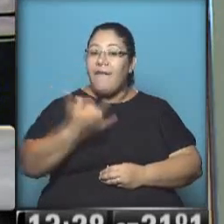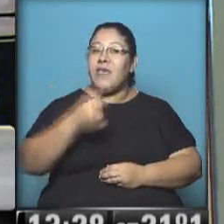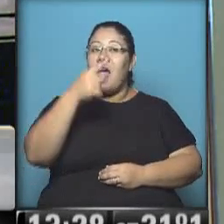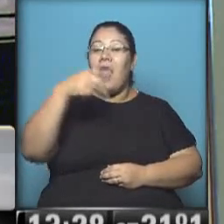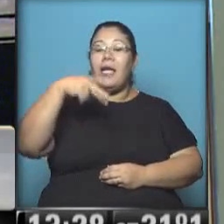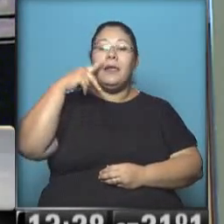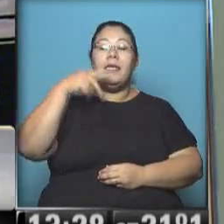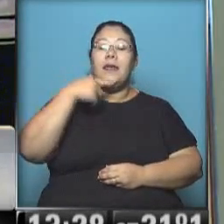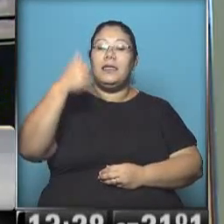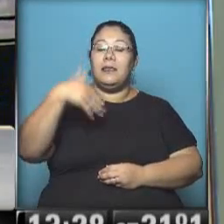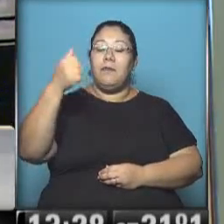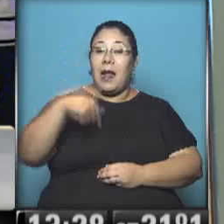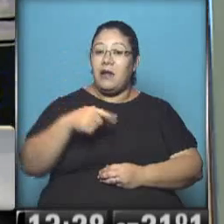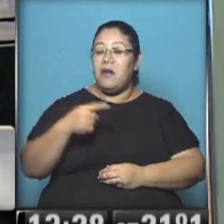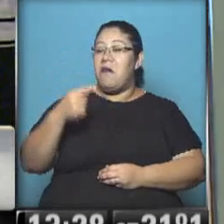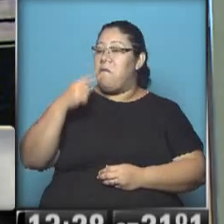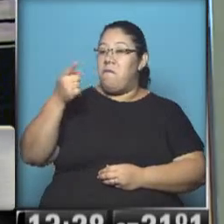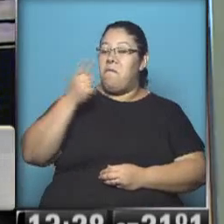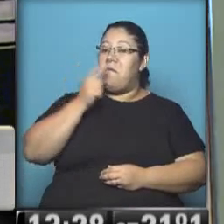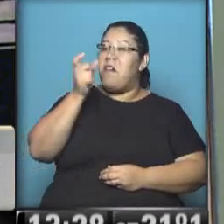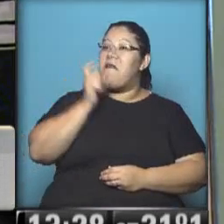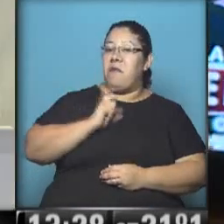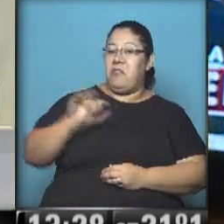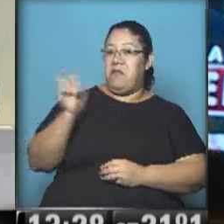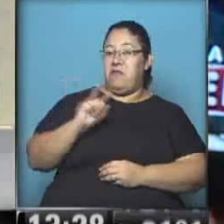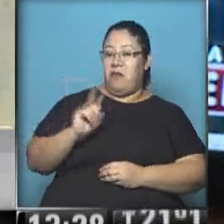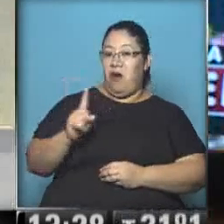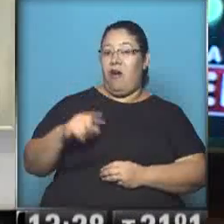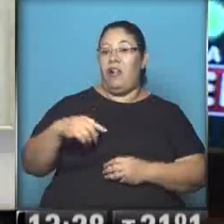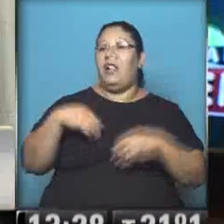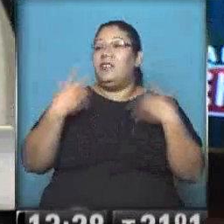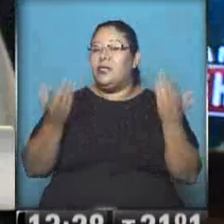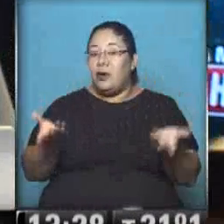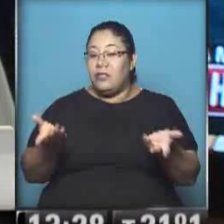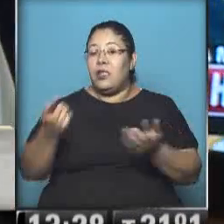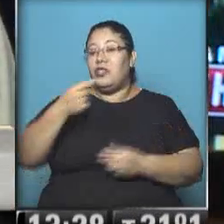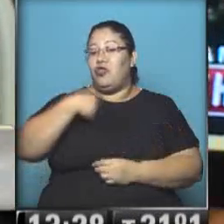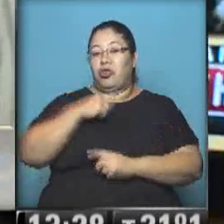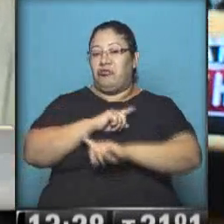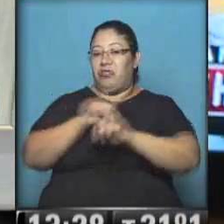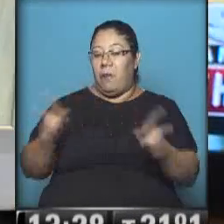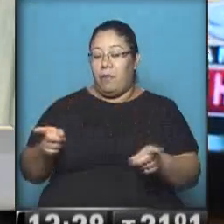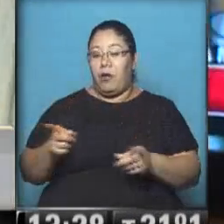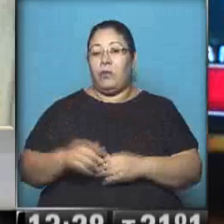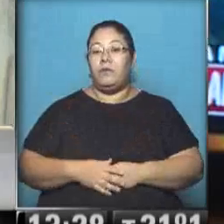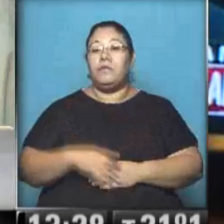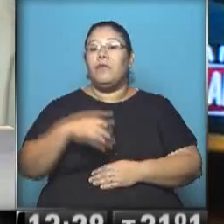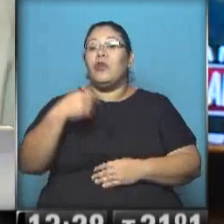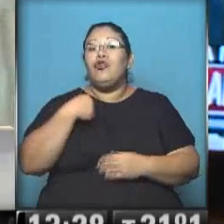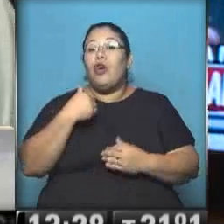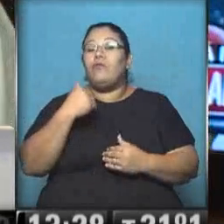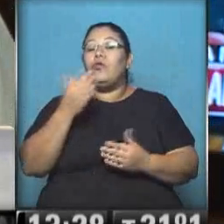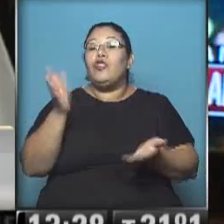Y los 8 me dijeron que no, con lo cual tan loco no estoy yo entonces. Por ahí él le había dicho a un círculo determinado que tenía amenazas. Yo no las conocía,